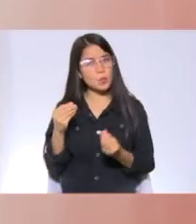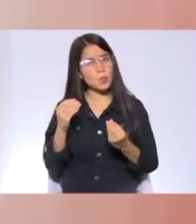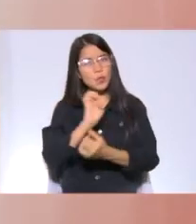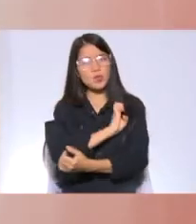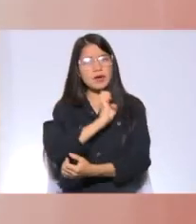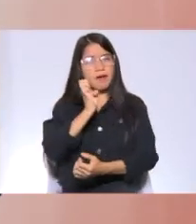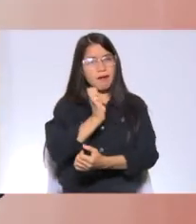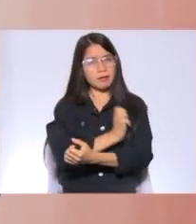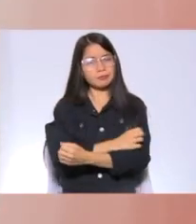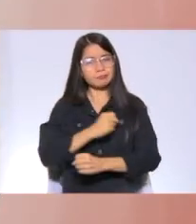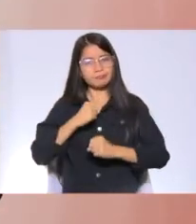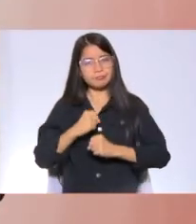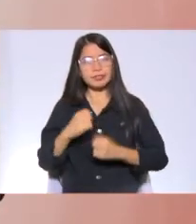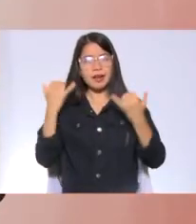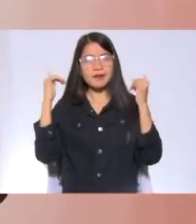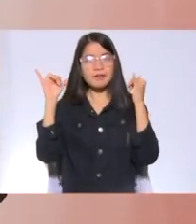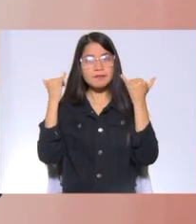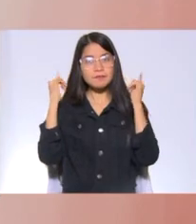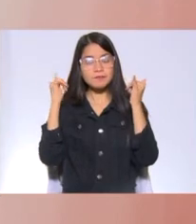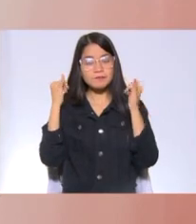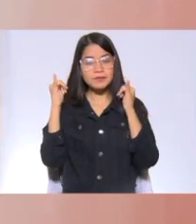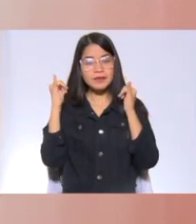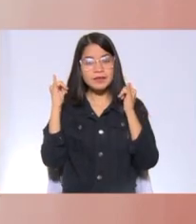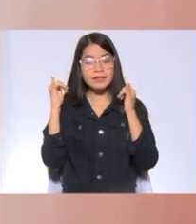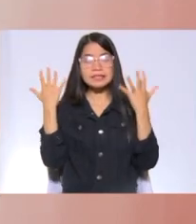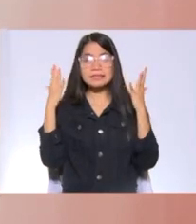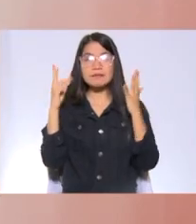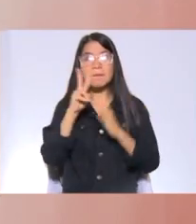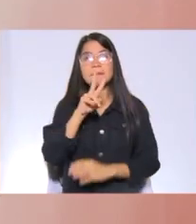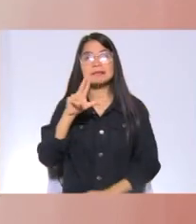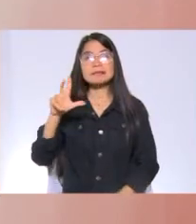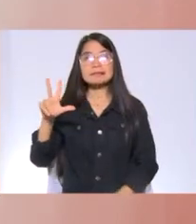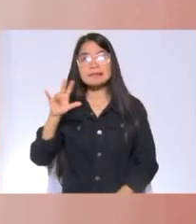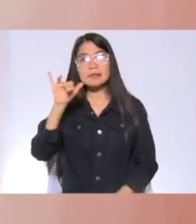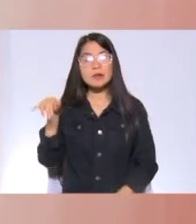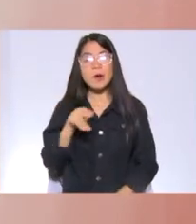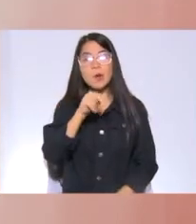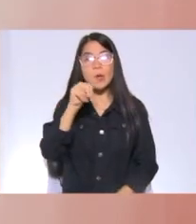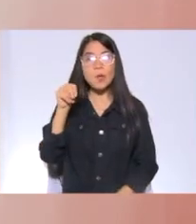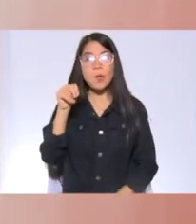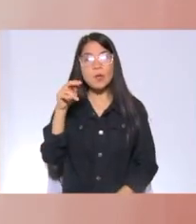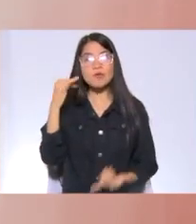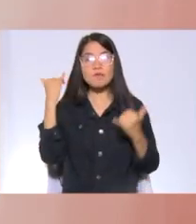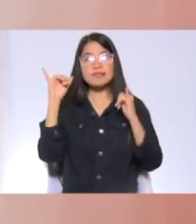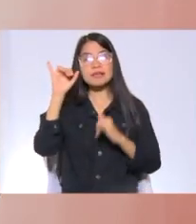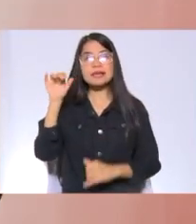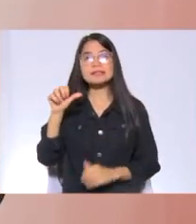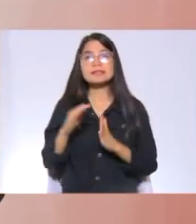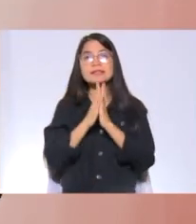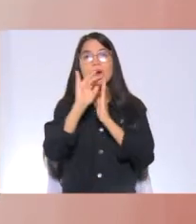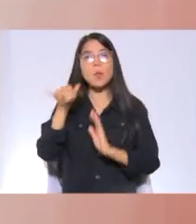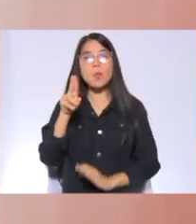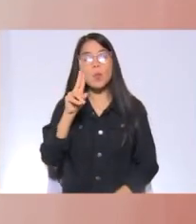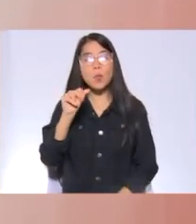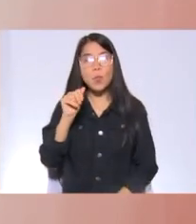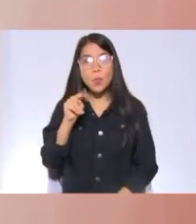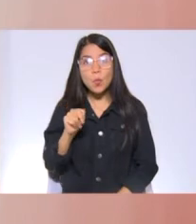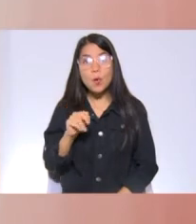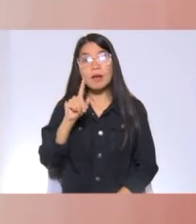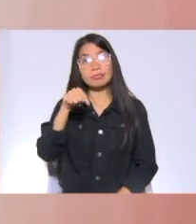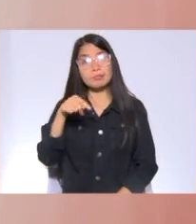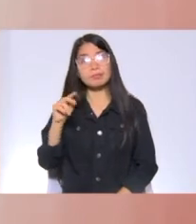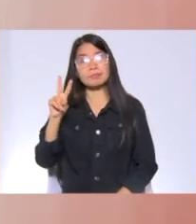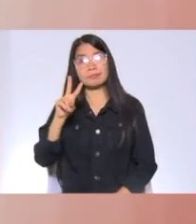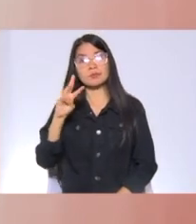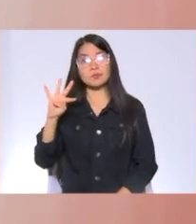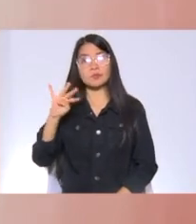fiestas. Nosotros celebramos lo que son las fiestas de San Juan el 23 de junio y en el más importante 24 de junio, Bicentenario de la